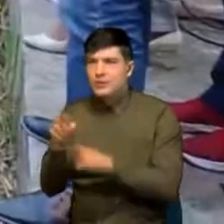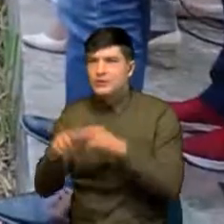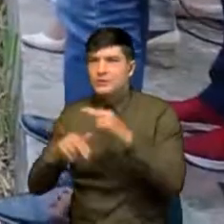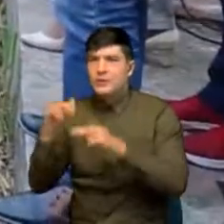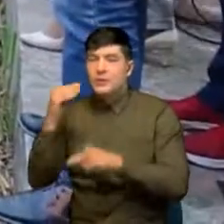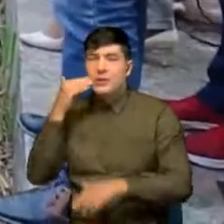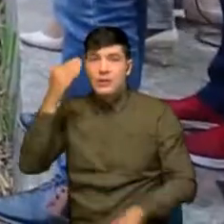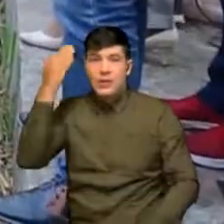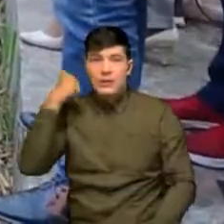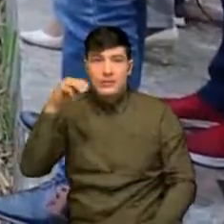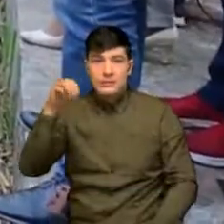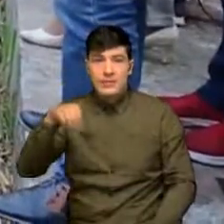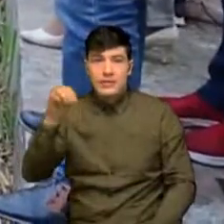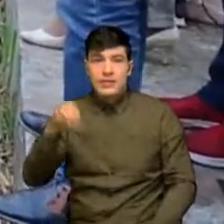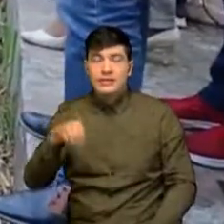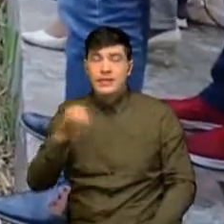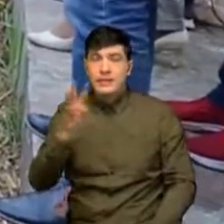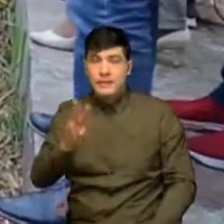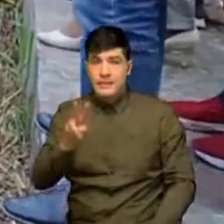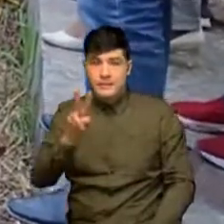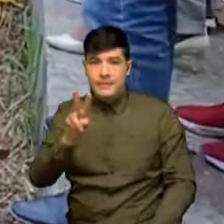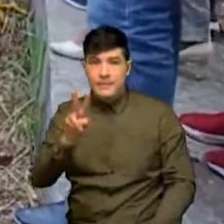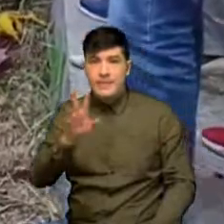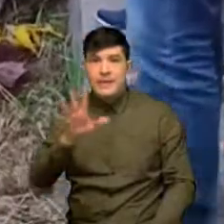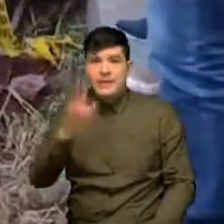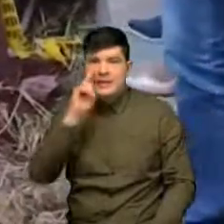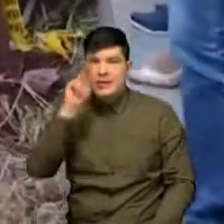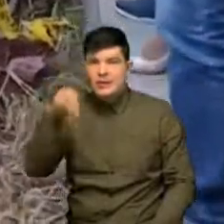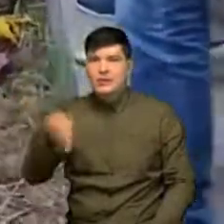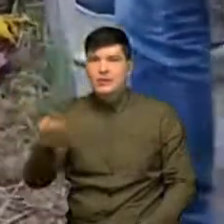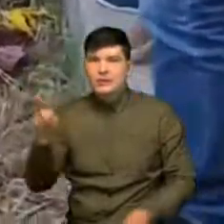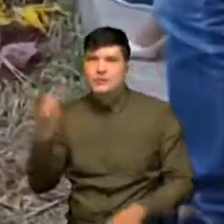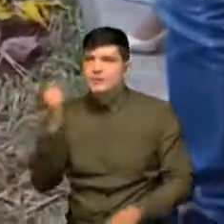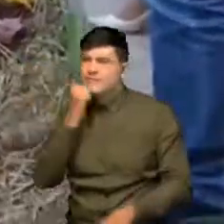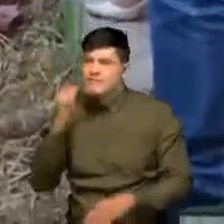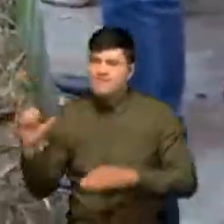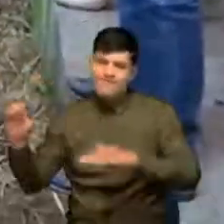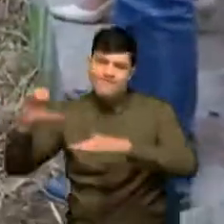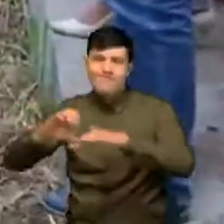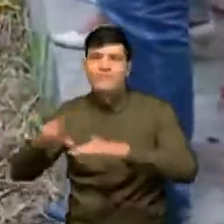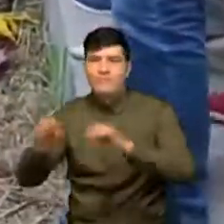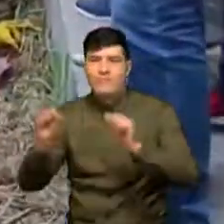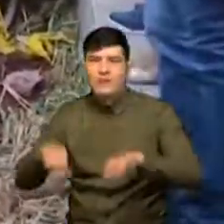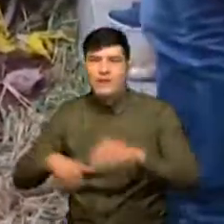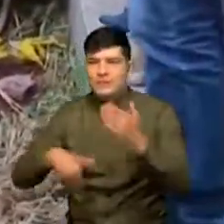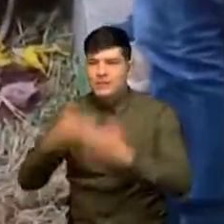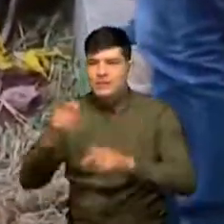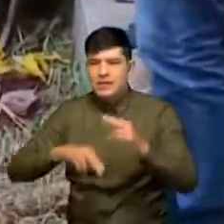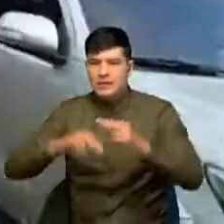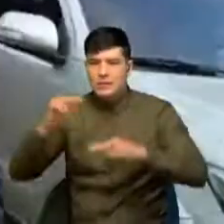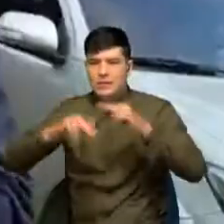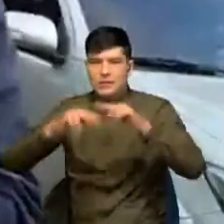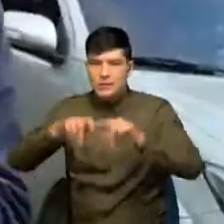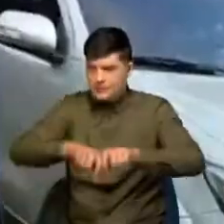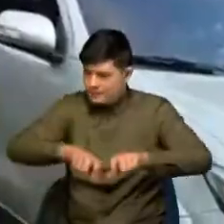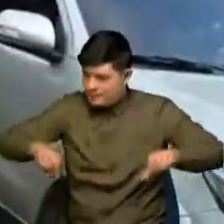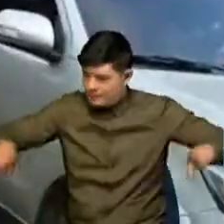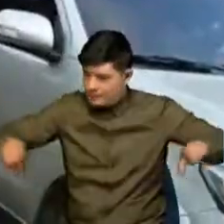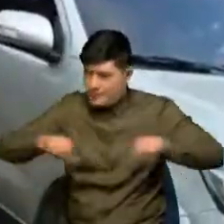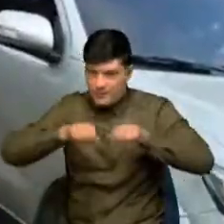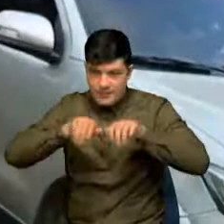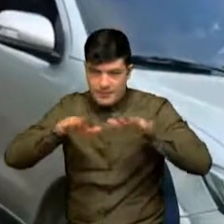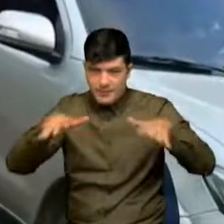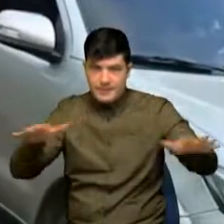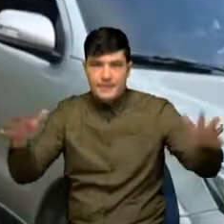martes 25 de junio se instaló la primera piedra para la construcción del acueducto de la vereda Ciudad Telluna.